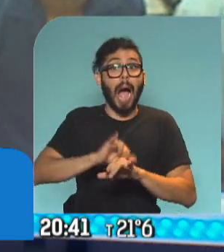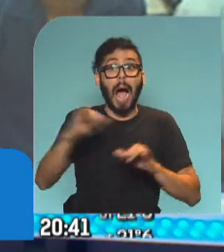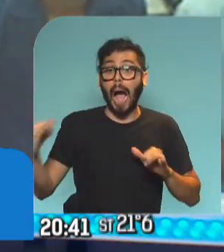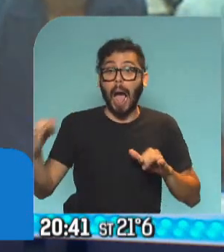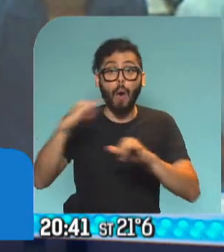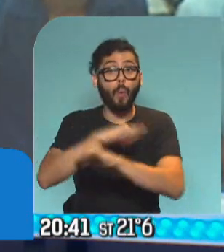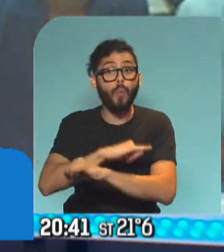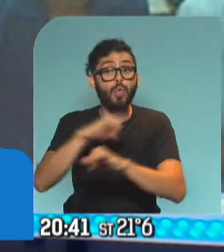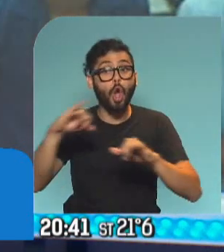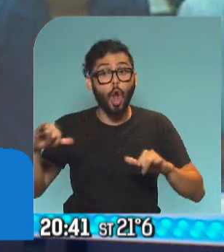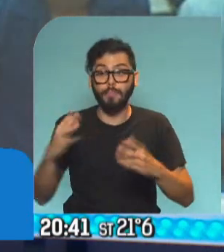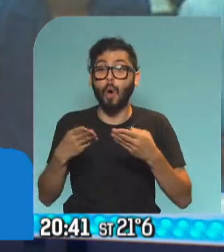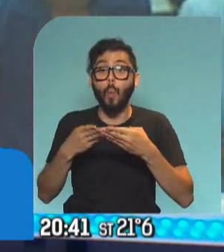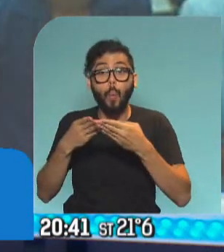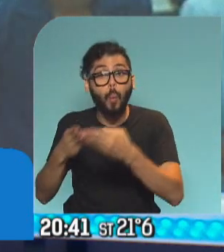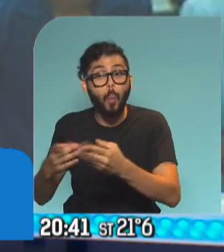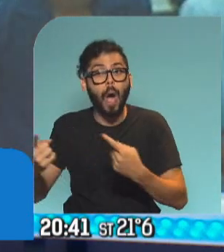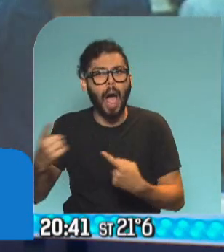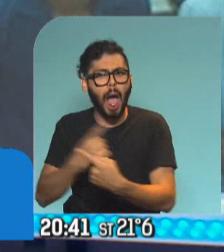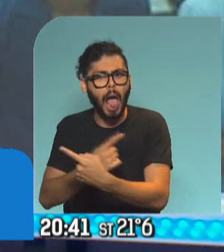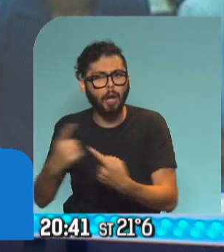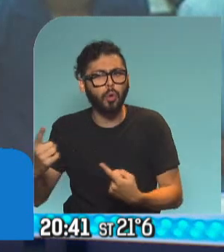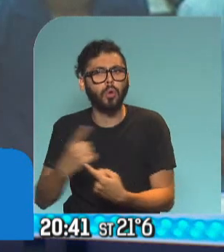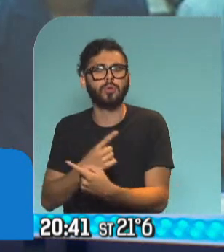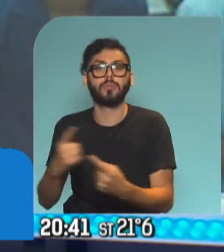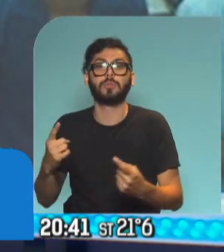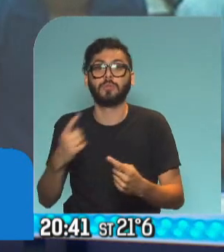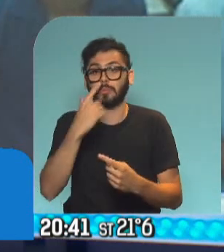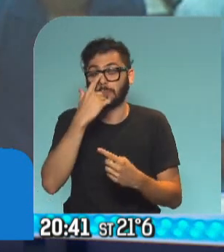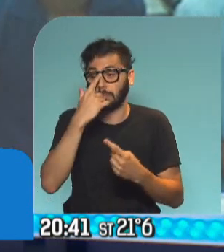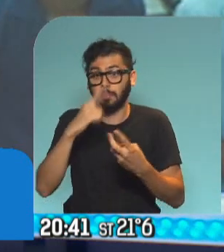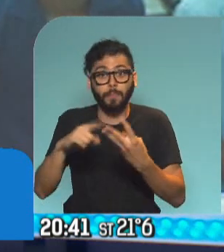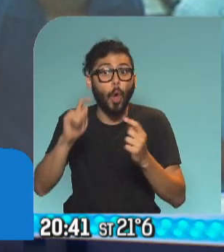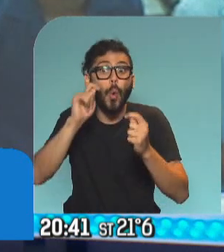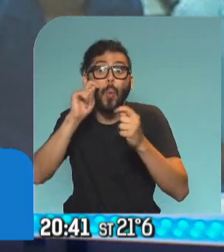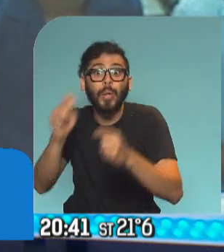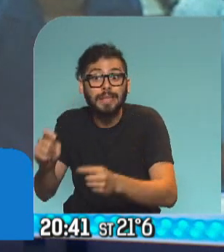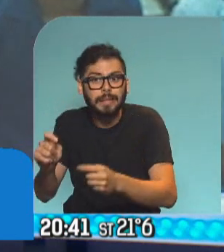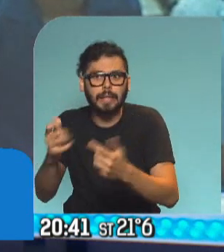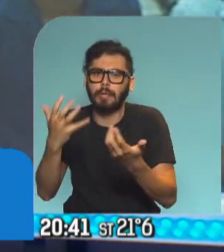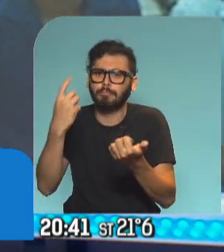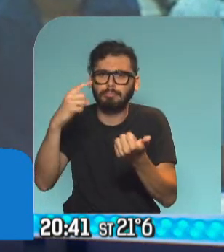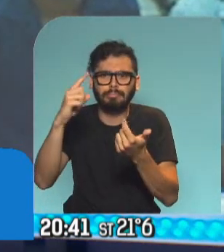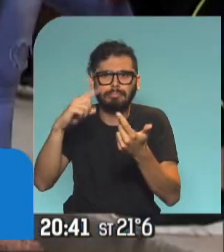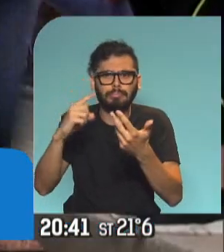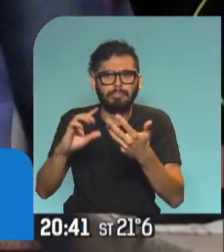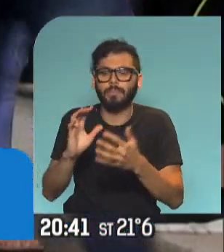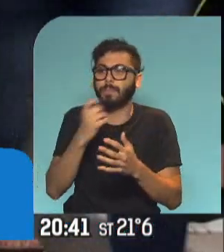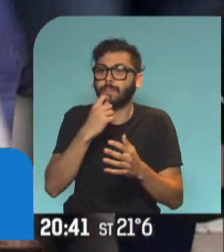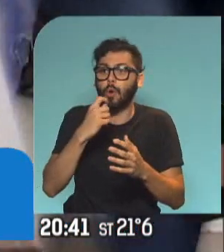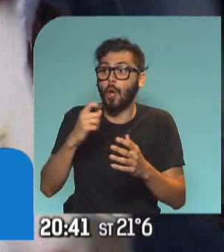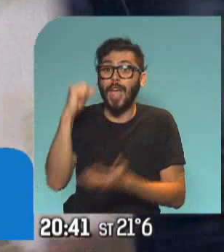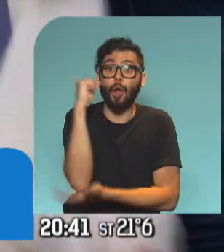Obama. Aviones que podían ya circular entre los dos países. Los barcos, las visitas, digamos, atenuaron el tema de las